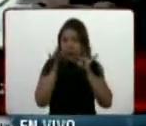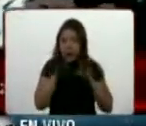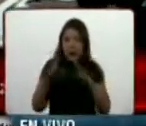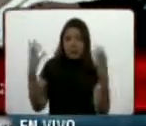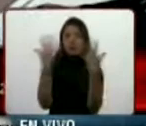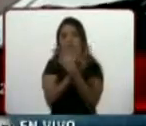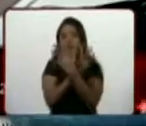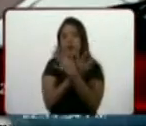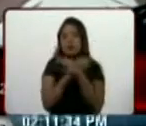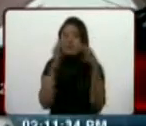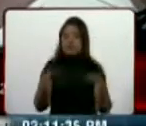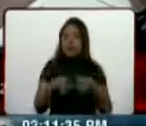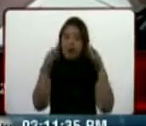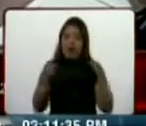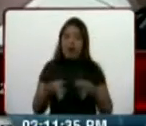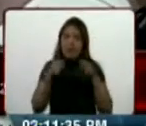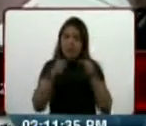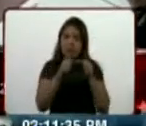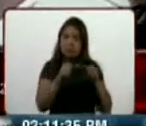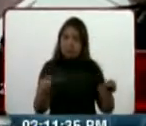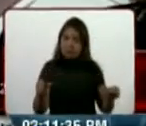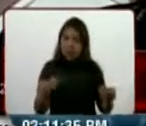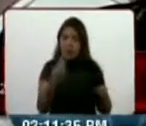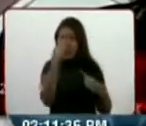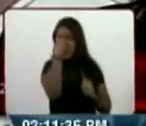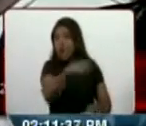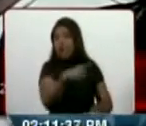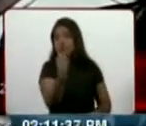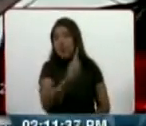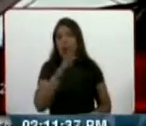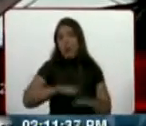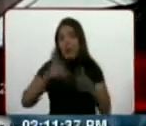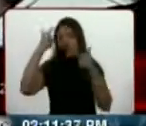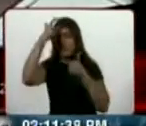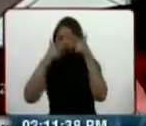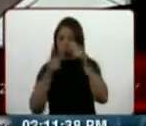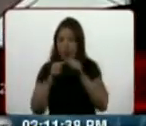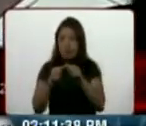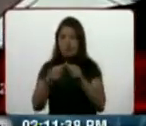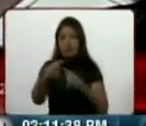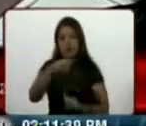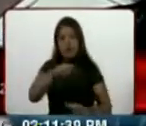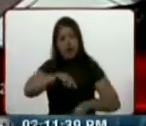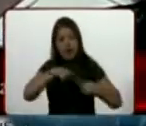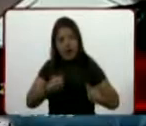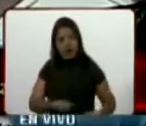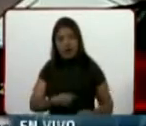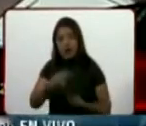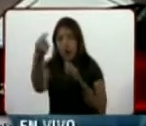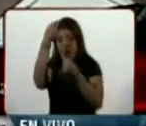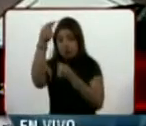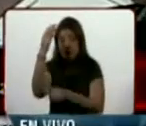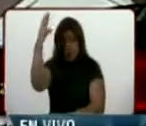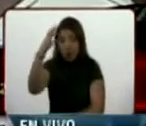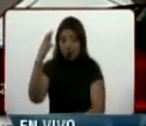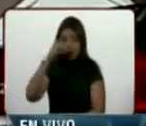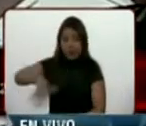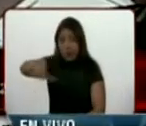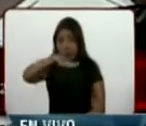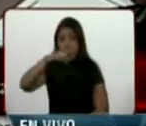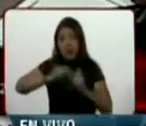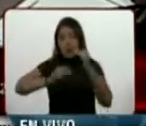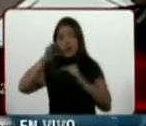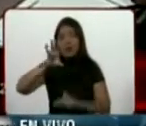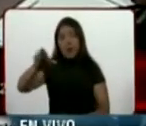siempre se han quedado y se seguirán quedando solos, porque Chávez continuará en el corazón, en la conciencia del pueblo, haciendo patria. El pueblo